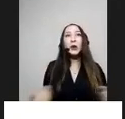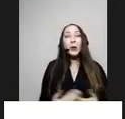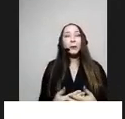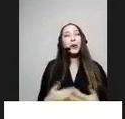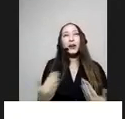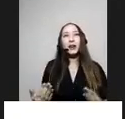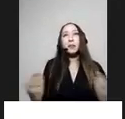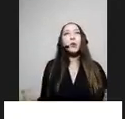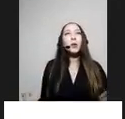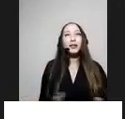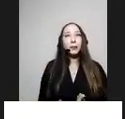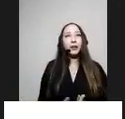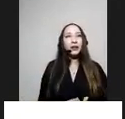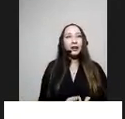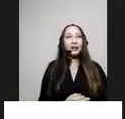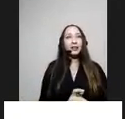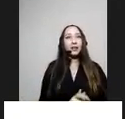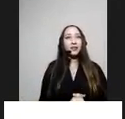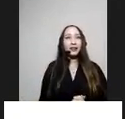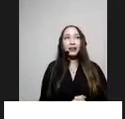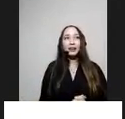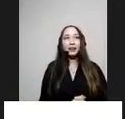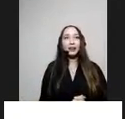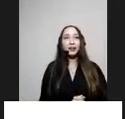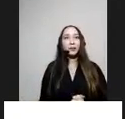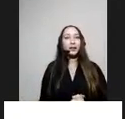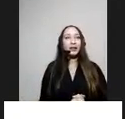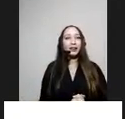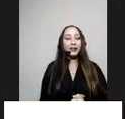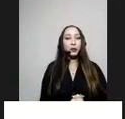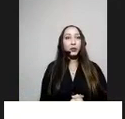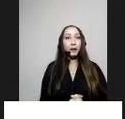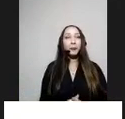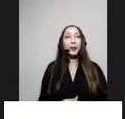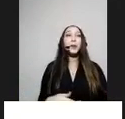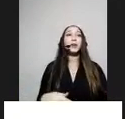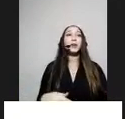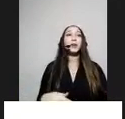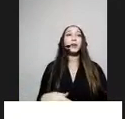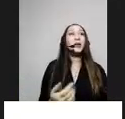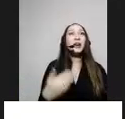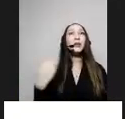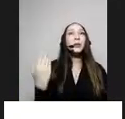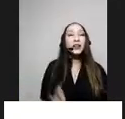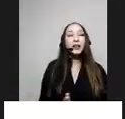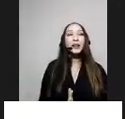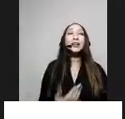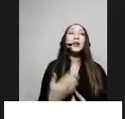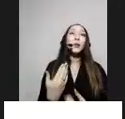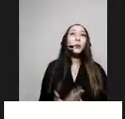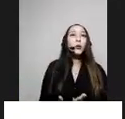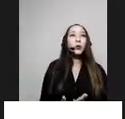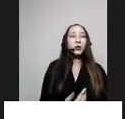bonito, pero ¿qué puedo hacer para hacerle frente al estrés con mi inteligencia emocional? Bueno, aquí les voy a dar una